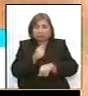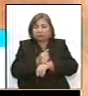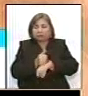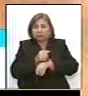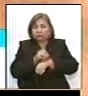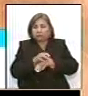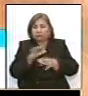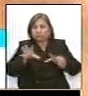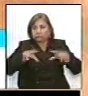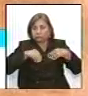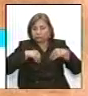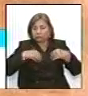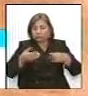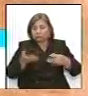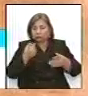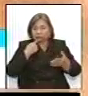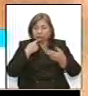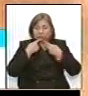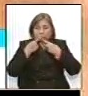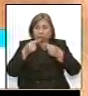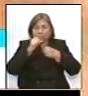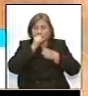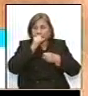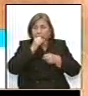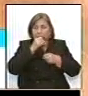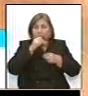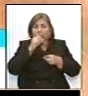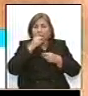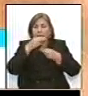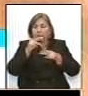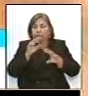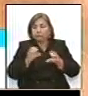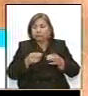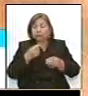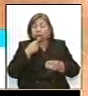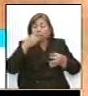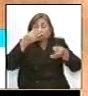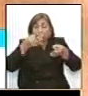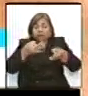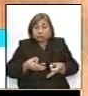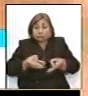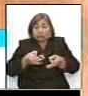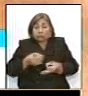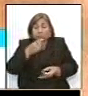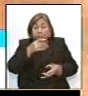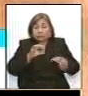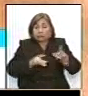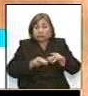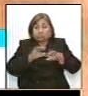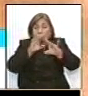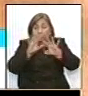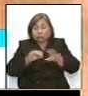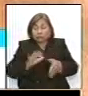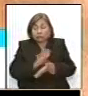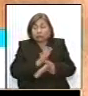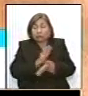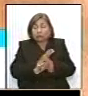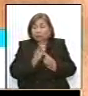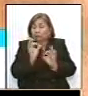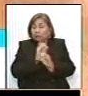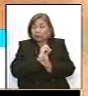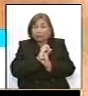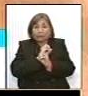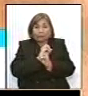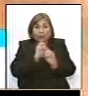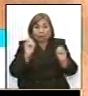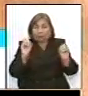técnico me aceptaron a mí o declaró ante ustedes o ante un medio de comunicación de que efectivamente ellos habían elaborado ese documento o que habían